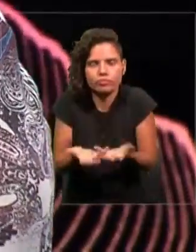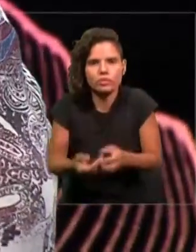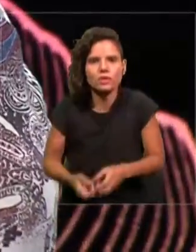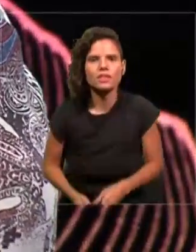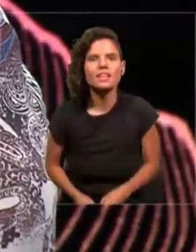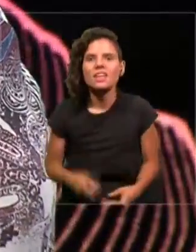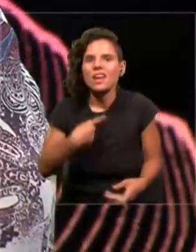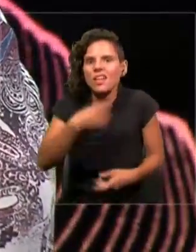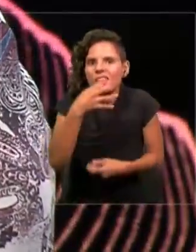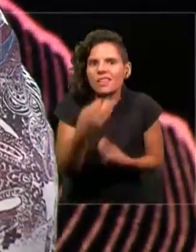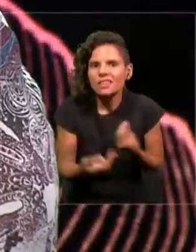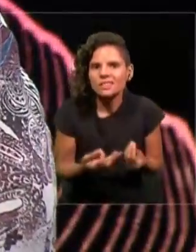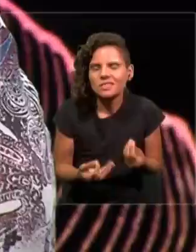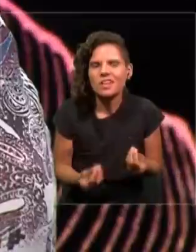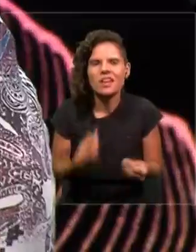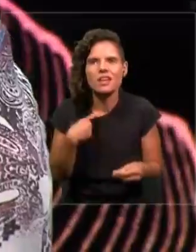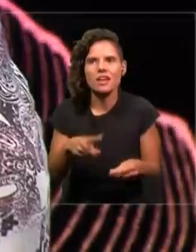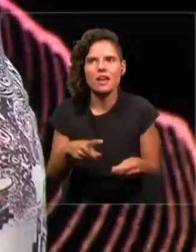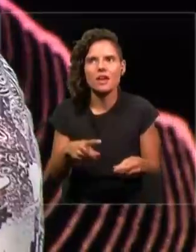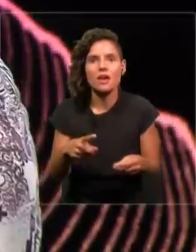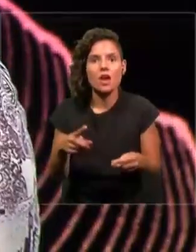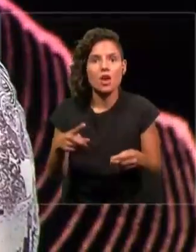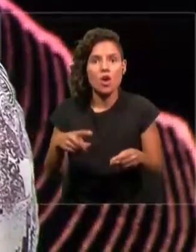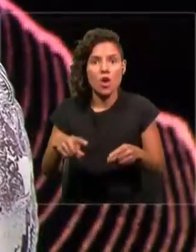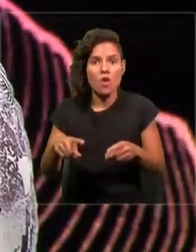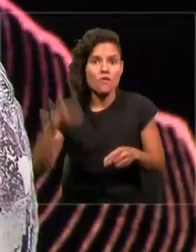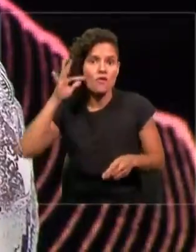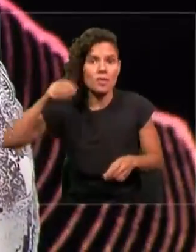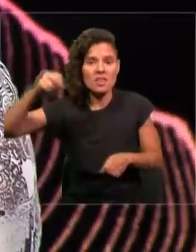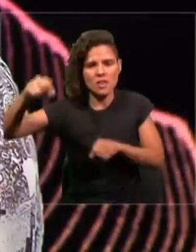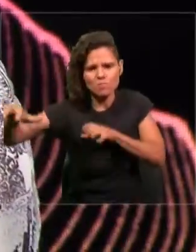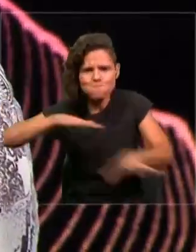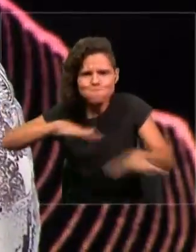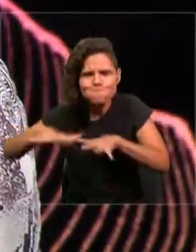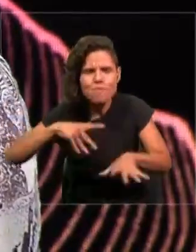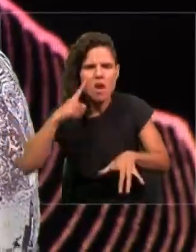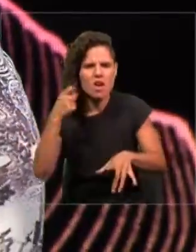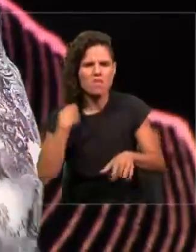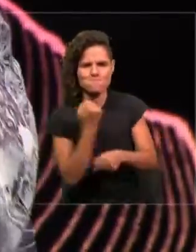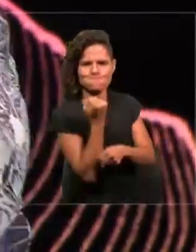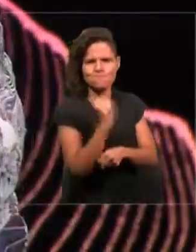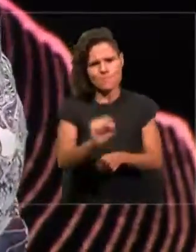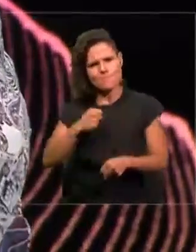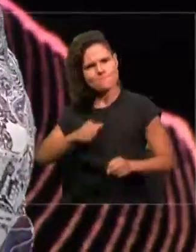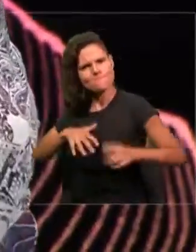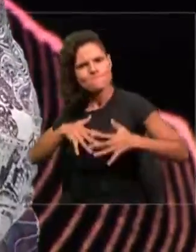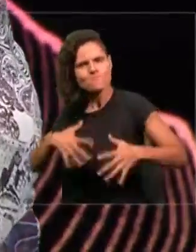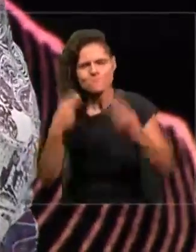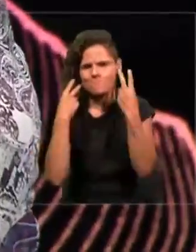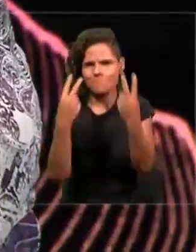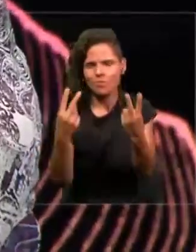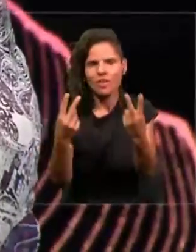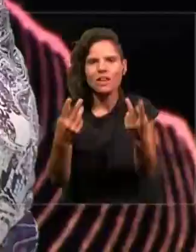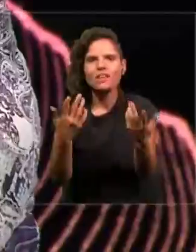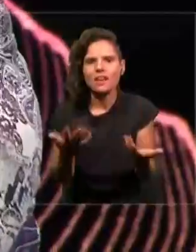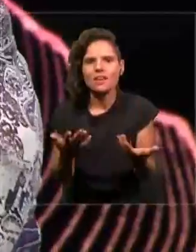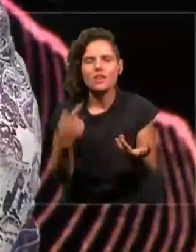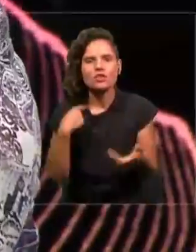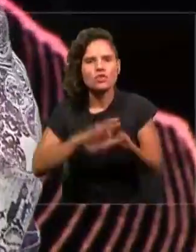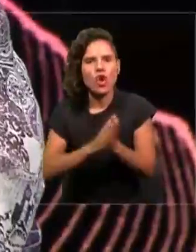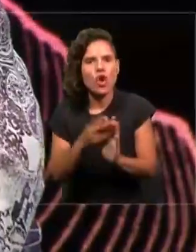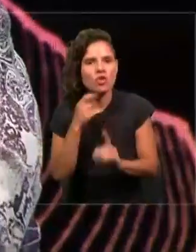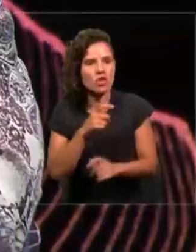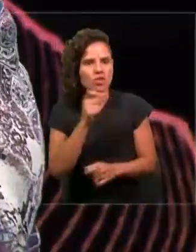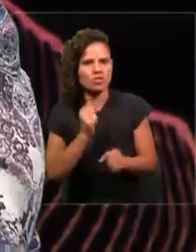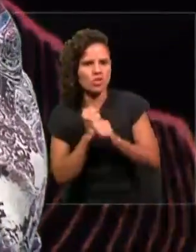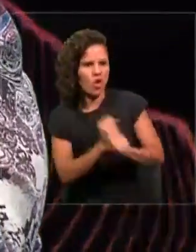Lo que quiero decirles es que gracias al movimiento feminista, a su insurgencia, los motivos